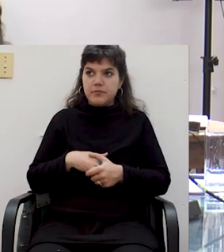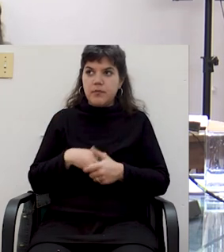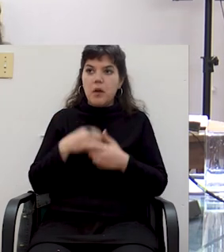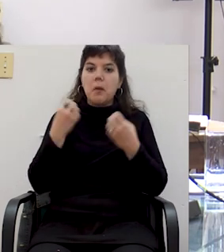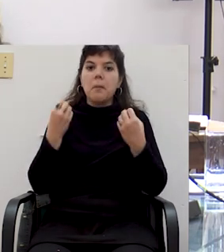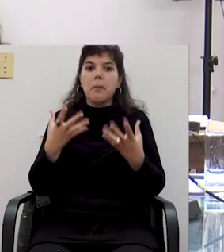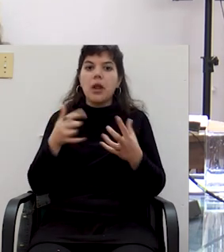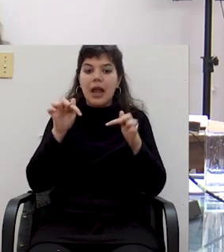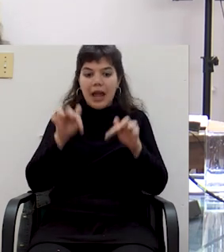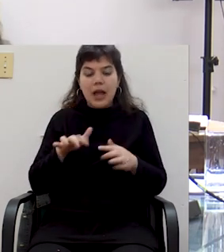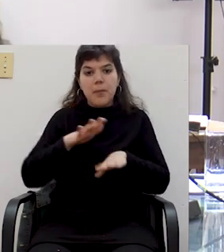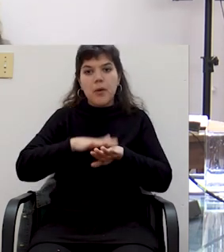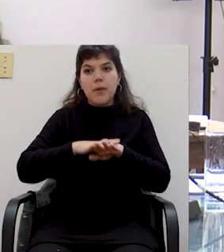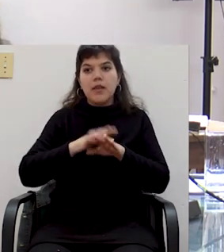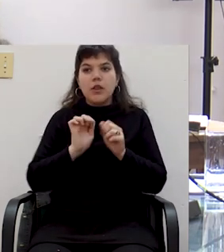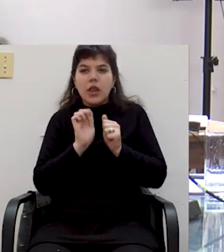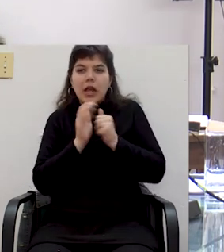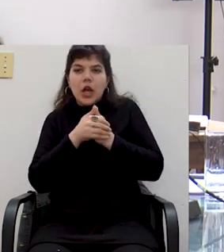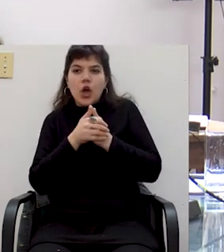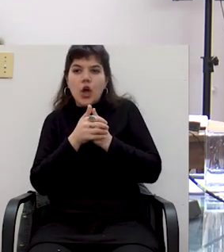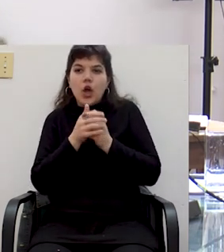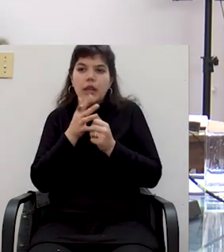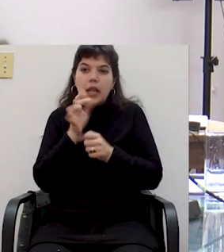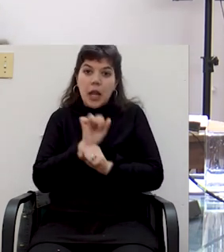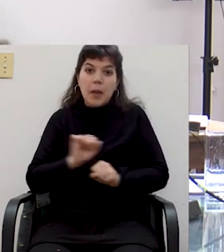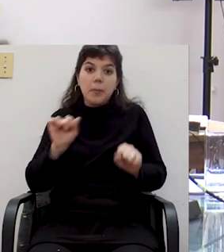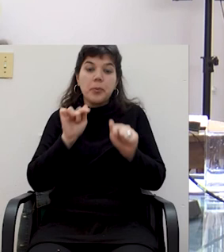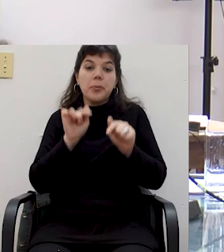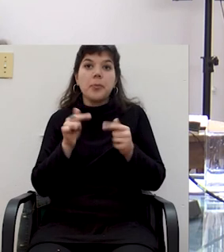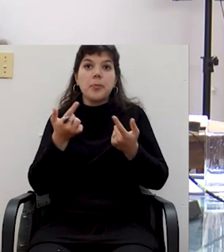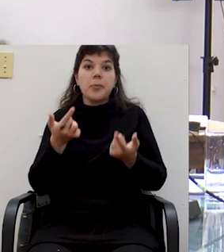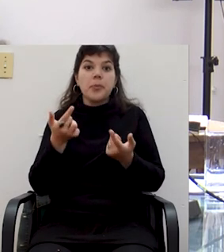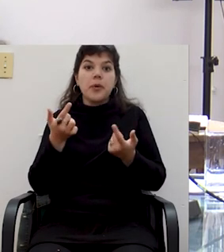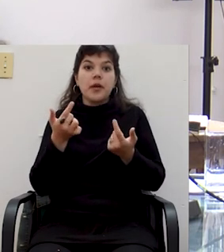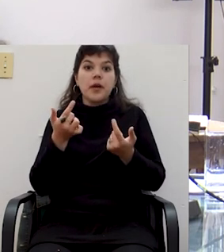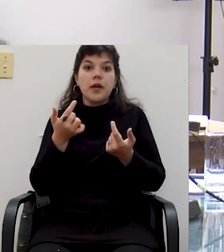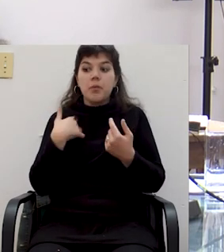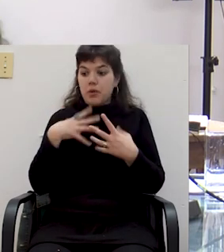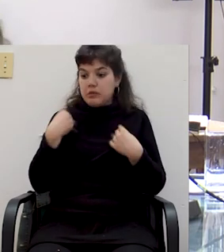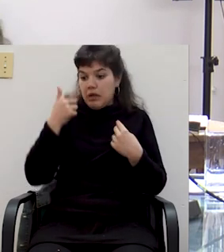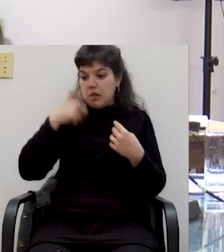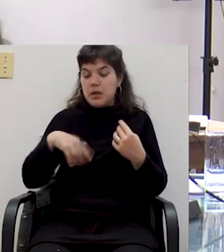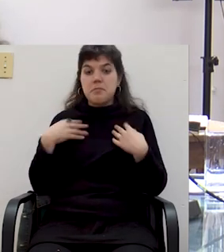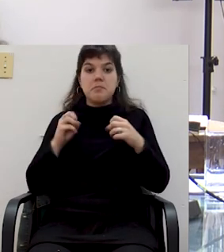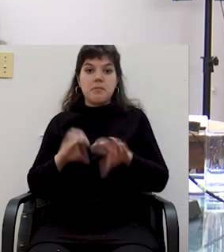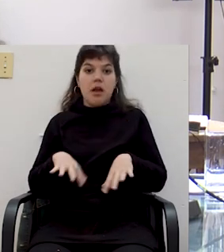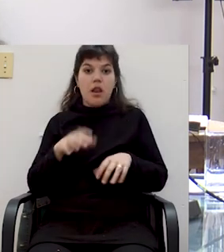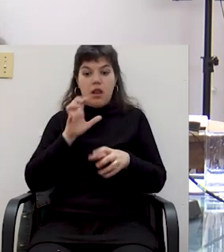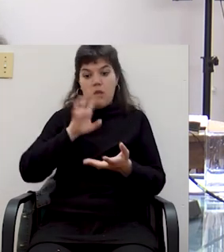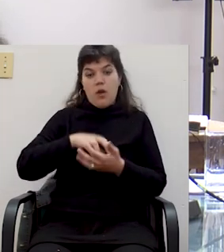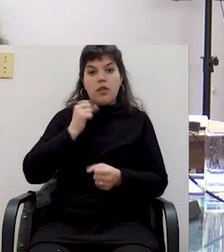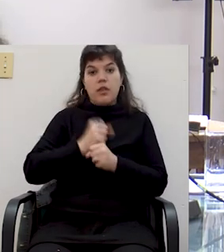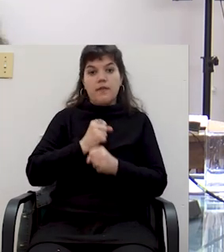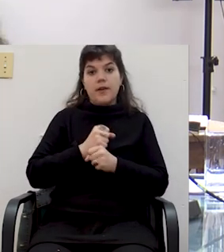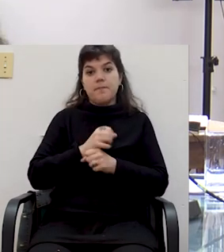Porque allí es donde se esconde también las posibilidades, ¿no? Cuando alguien se siente mal en su lugar de trabajo, cuando alguien